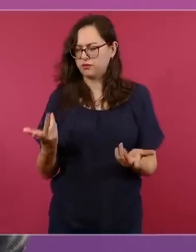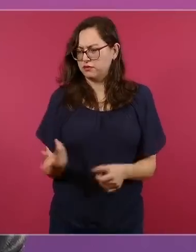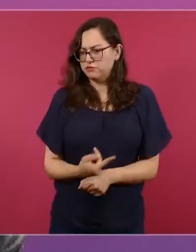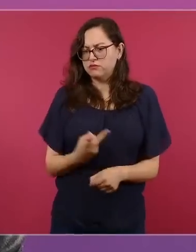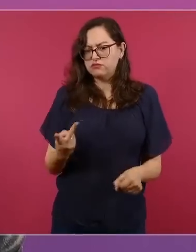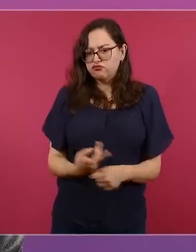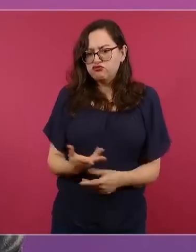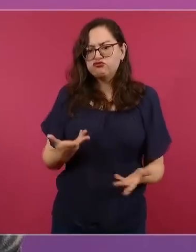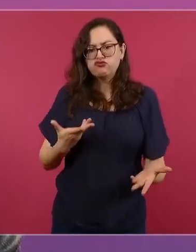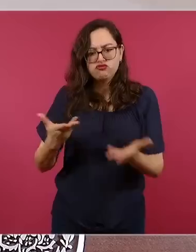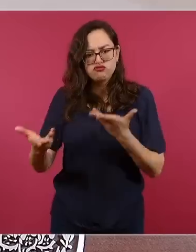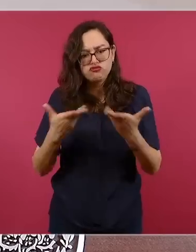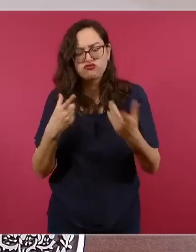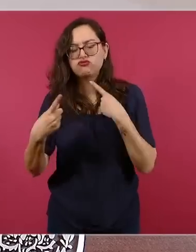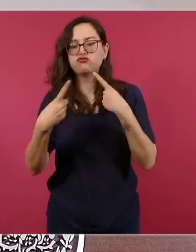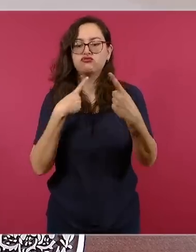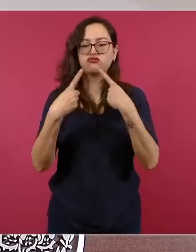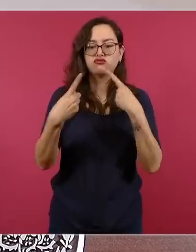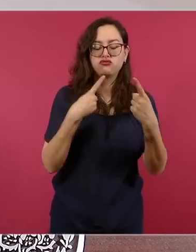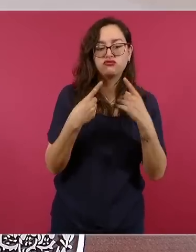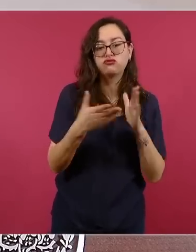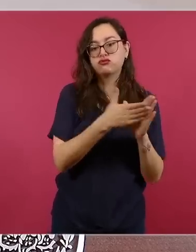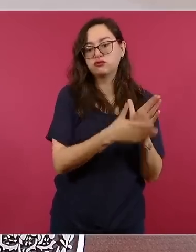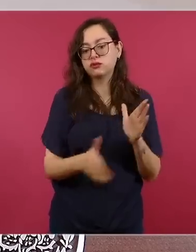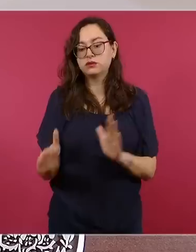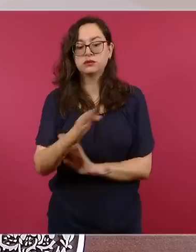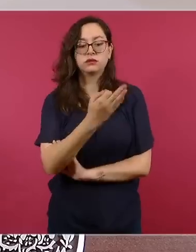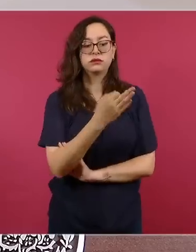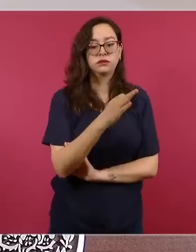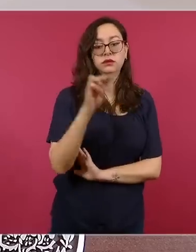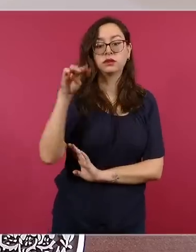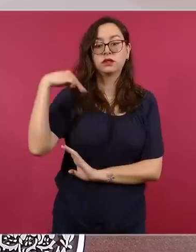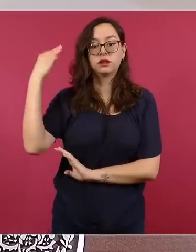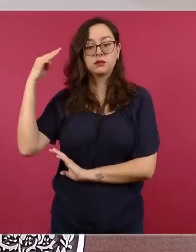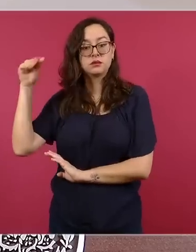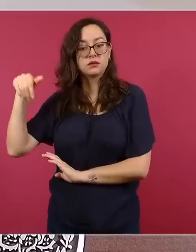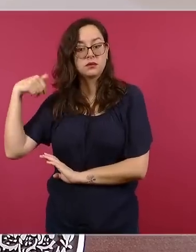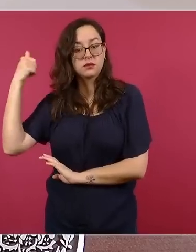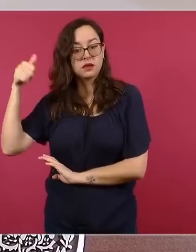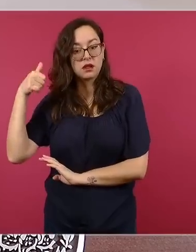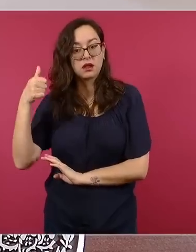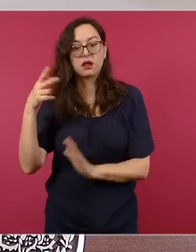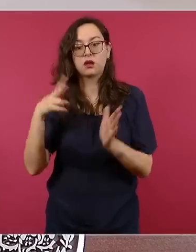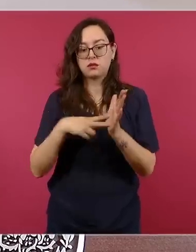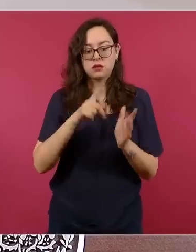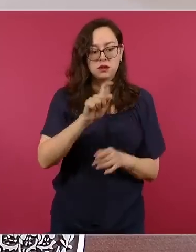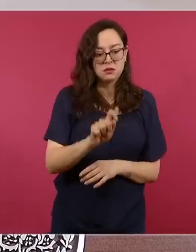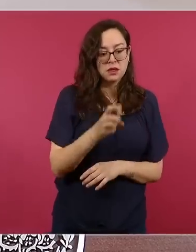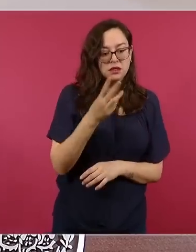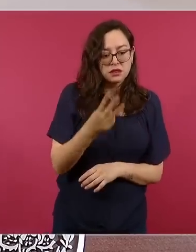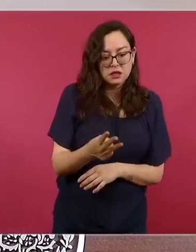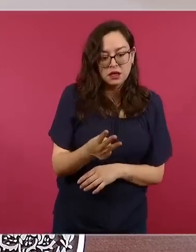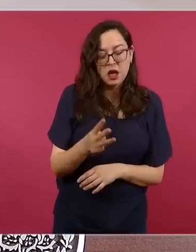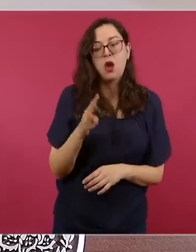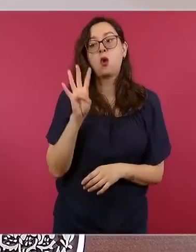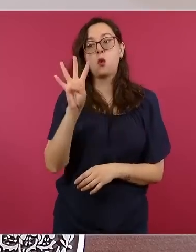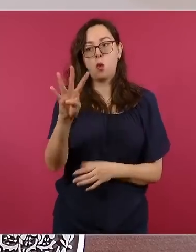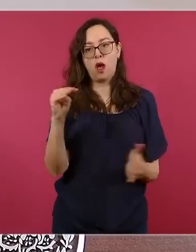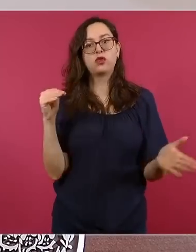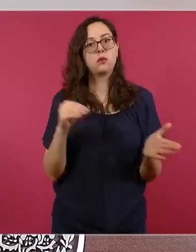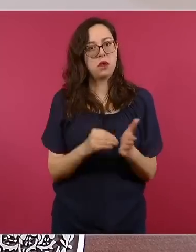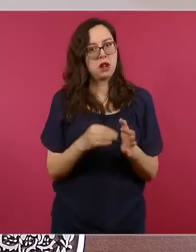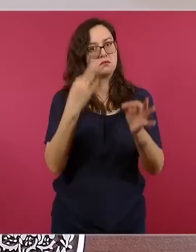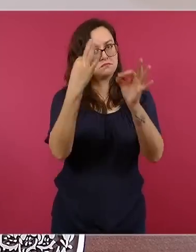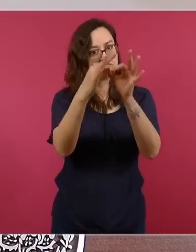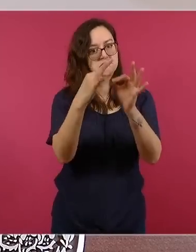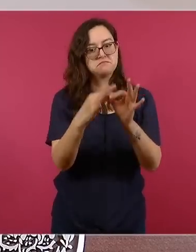con el gobierno del estado, durante los meses de febrero, marzo y abril desde el 2023 fueron reingresados 4,244